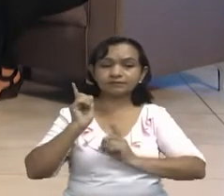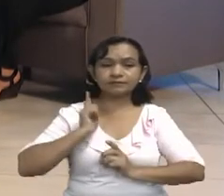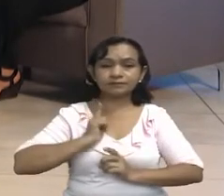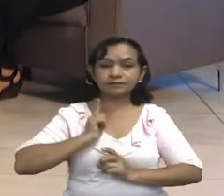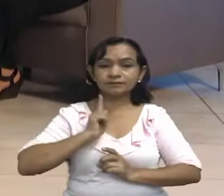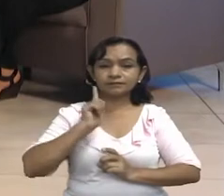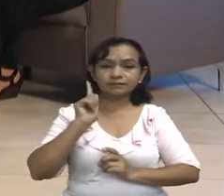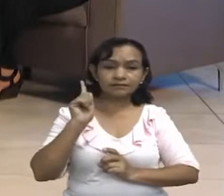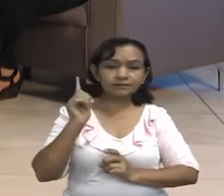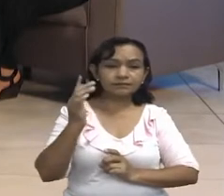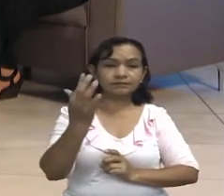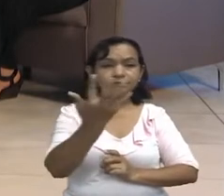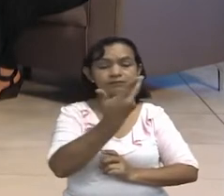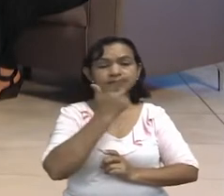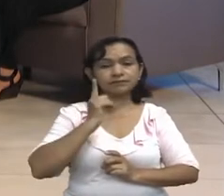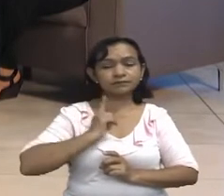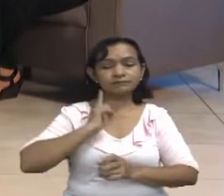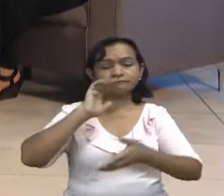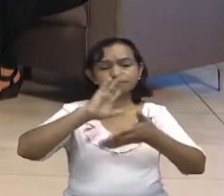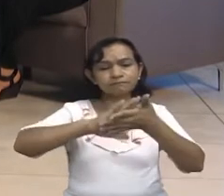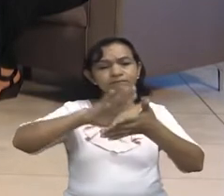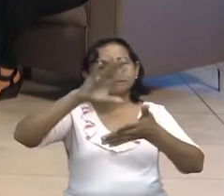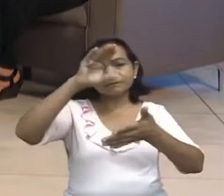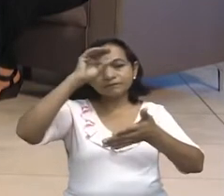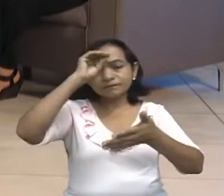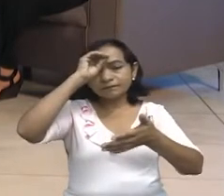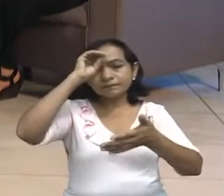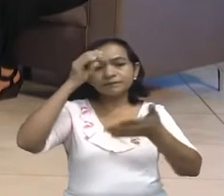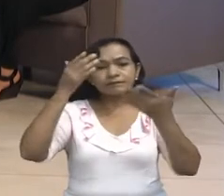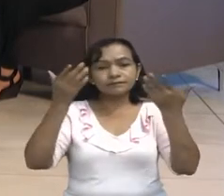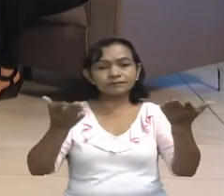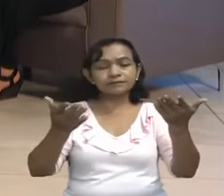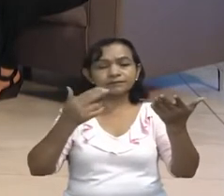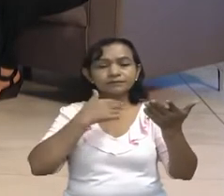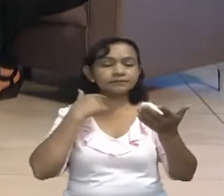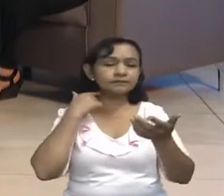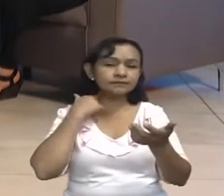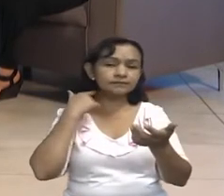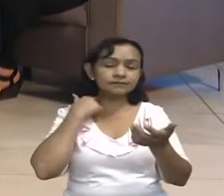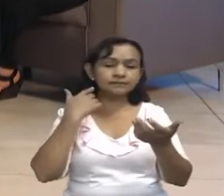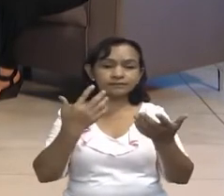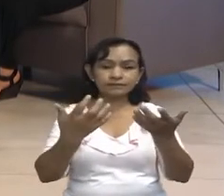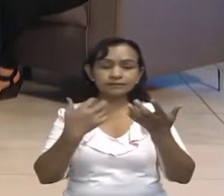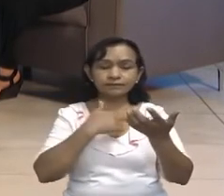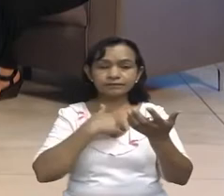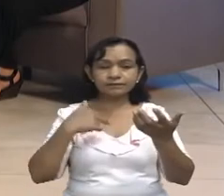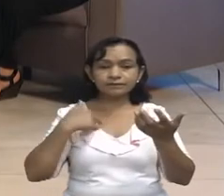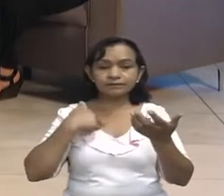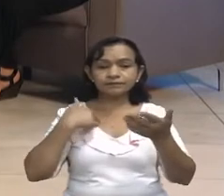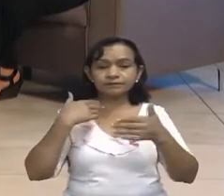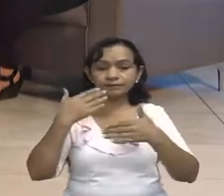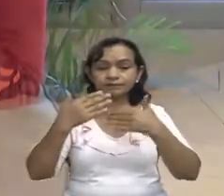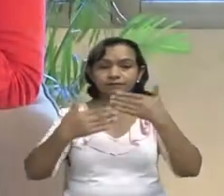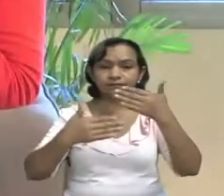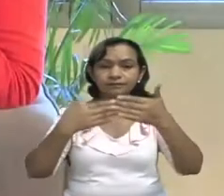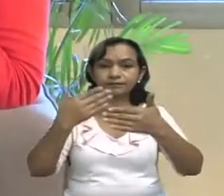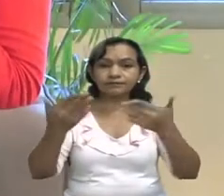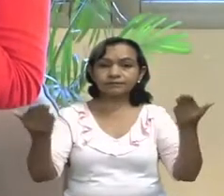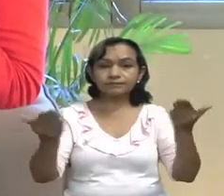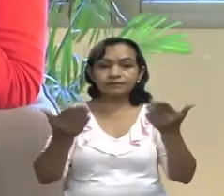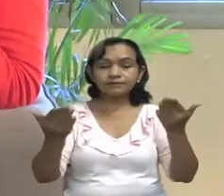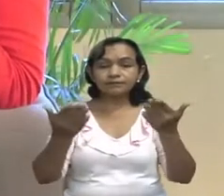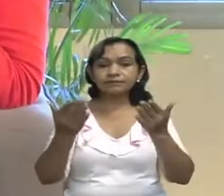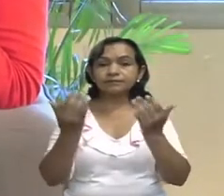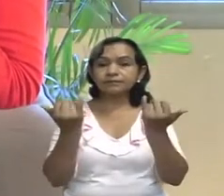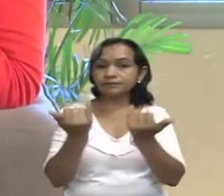todos estamos empoderados sobre eso y siempre estamos tratando de ir al